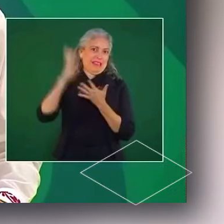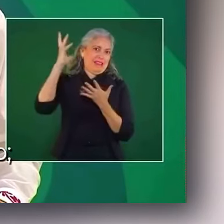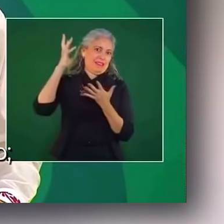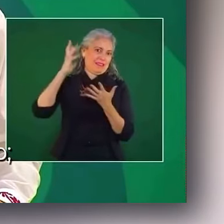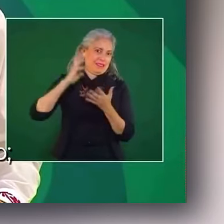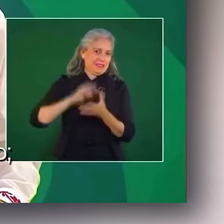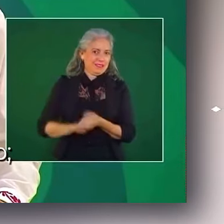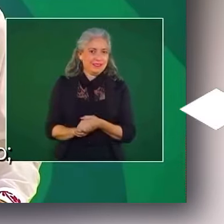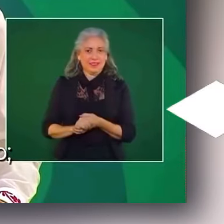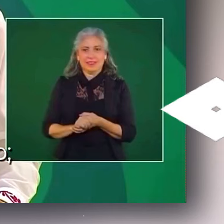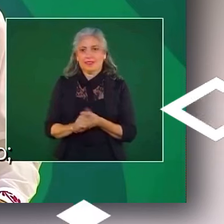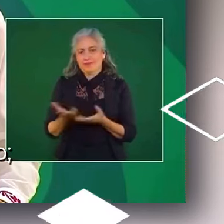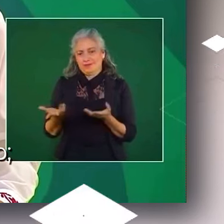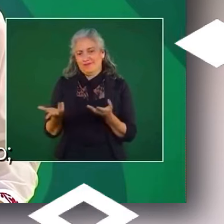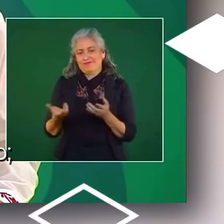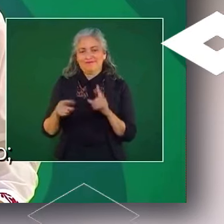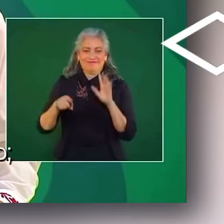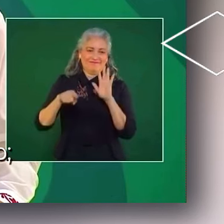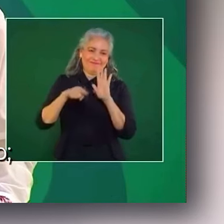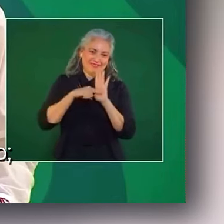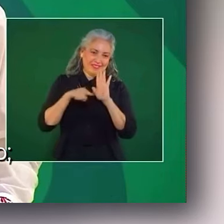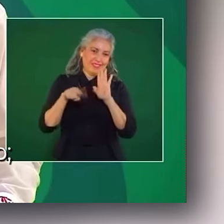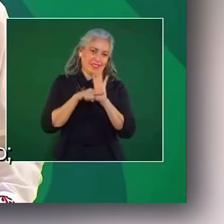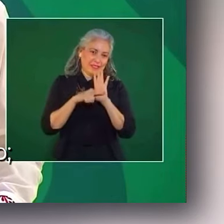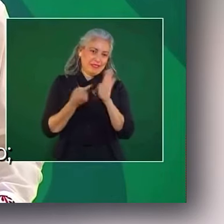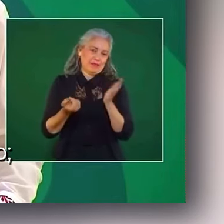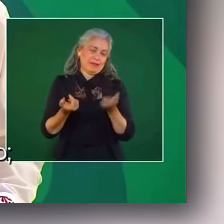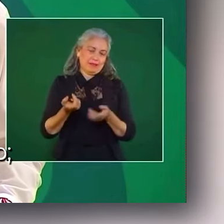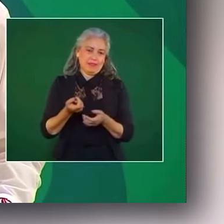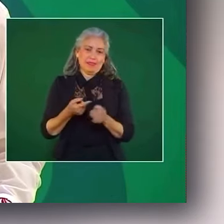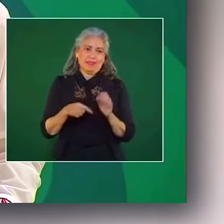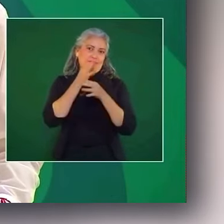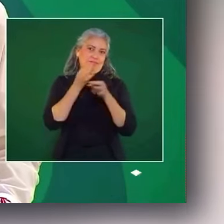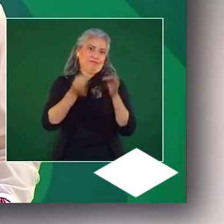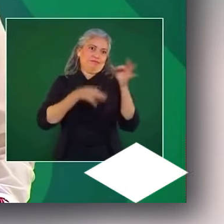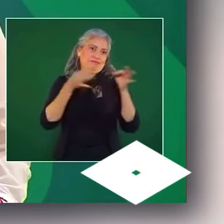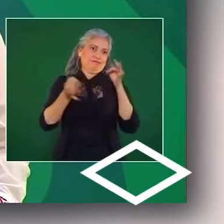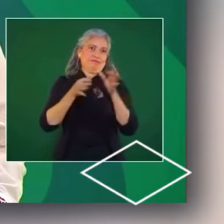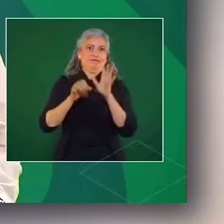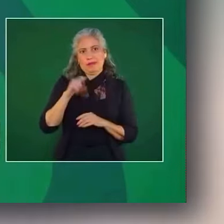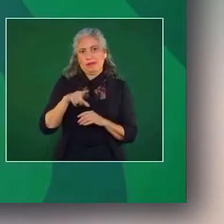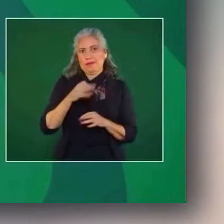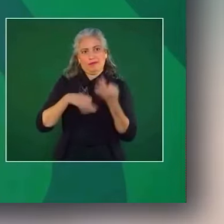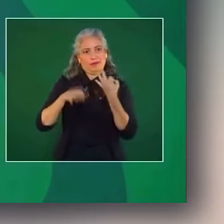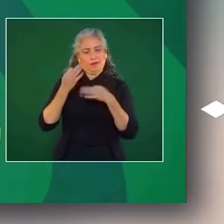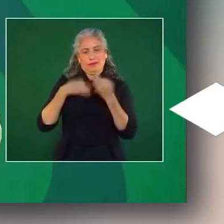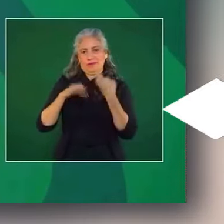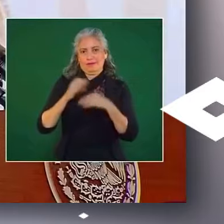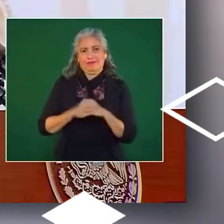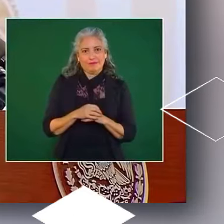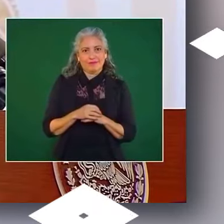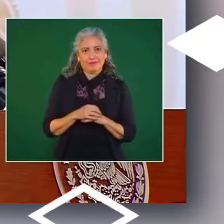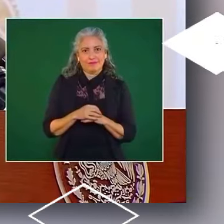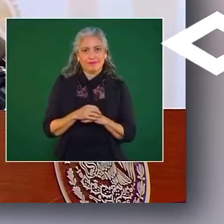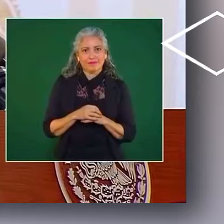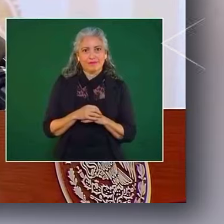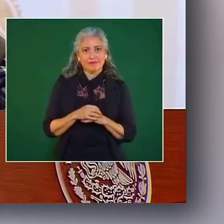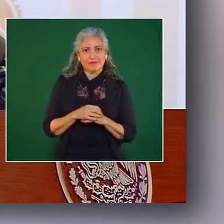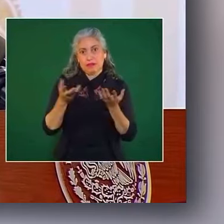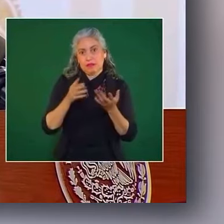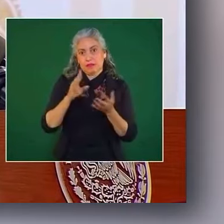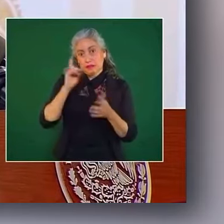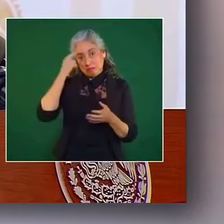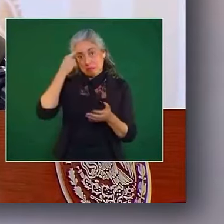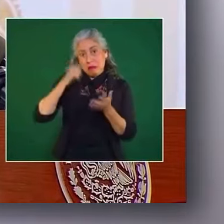escándalos, amarillismo, sensacionalismo, todo lo que suponen nos